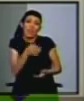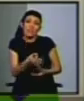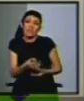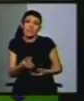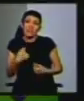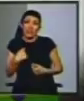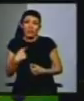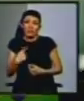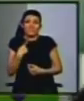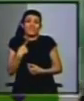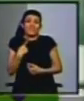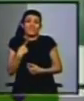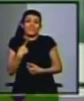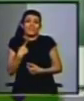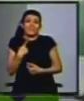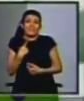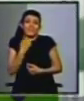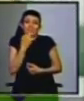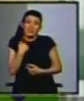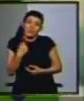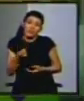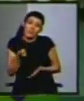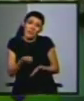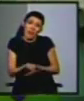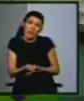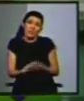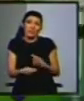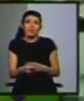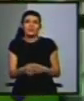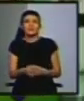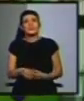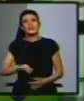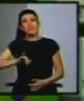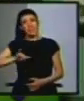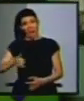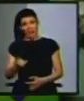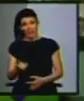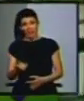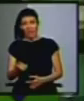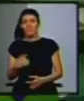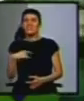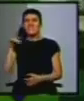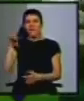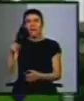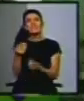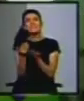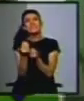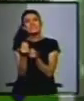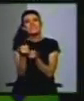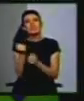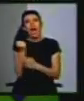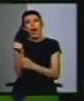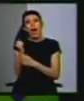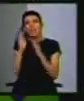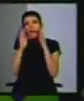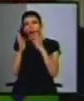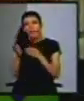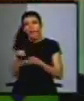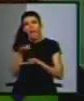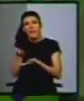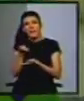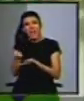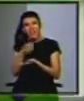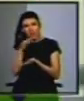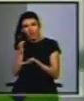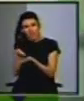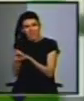Estoy pagando mi falta. Javier Garriga Bromblum sabe que necesita tratamiento y que pase lo que pase